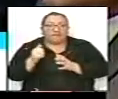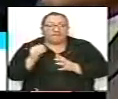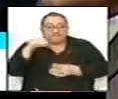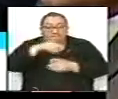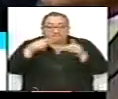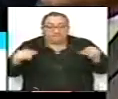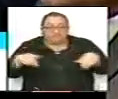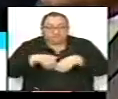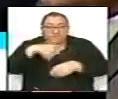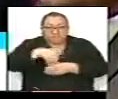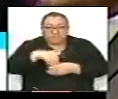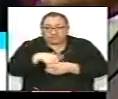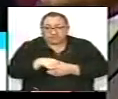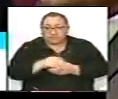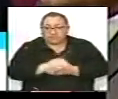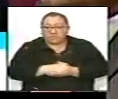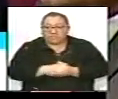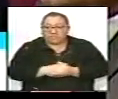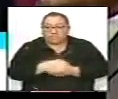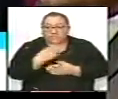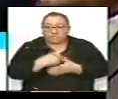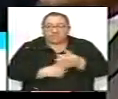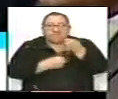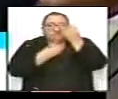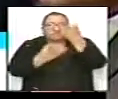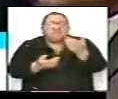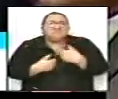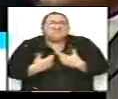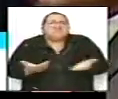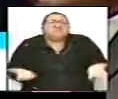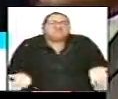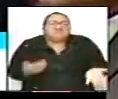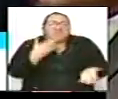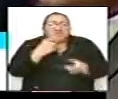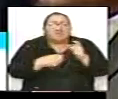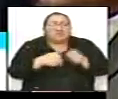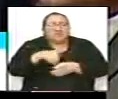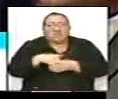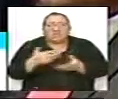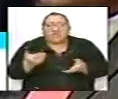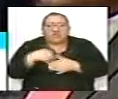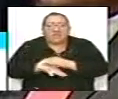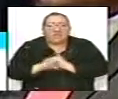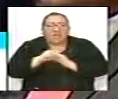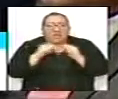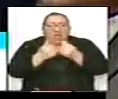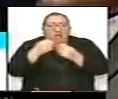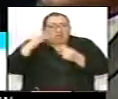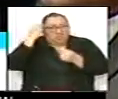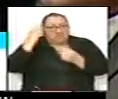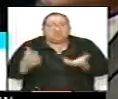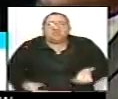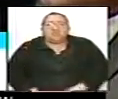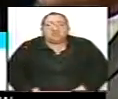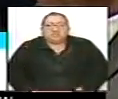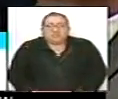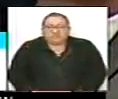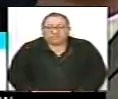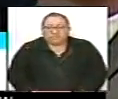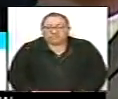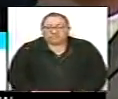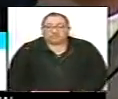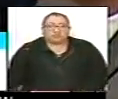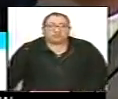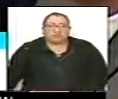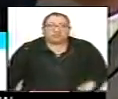ánfora que le corresponde, ¿qué información va a tener de quiénes son los candidatos internos de cada partido político? Presumo